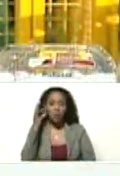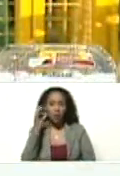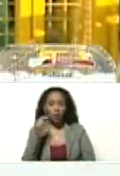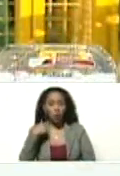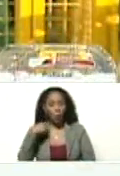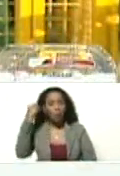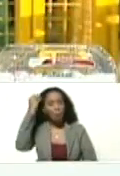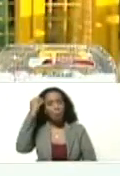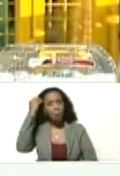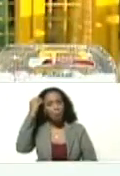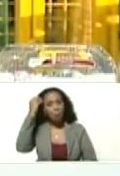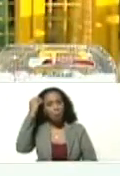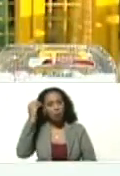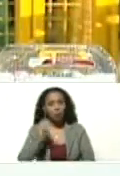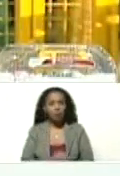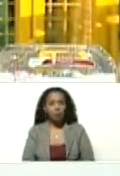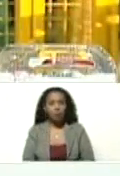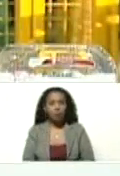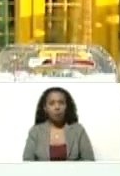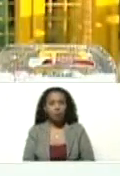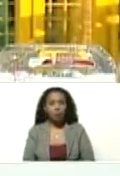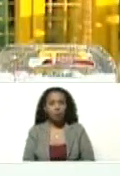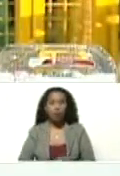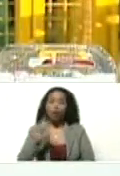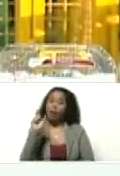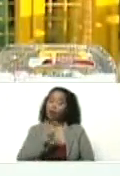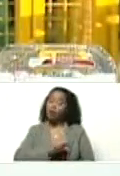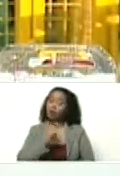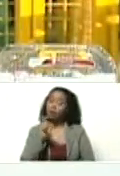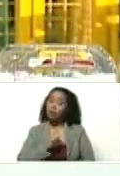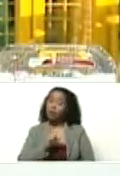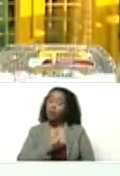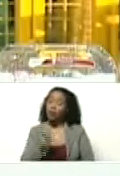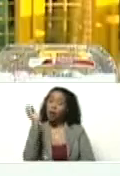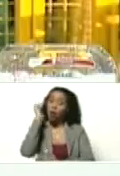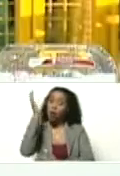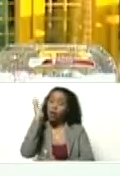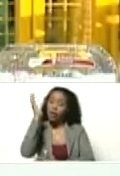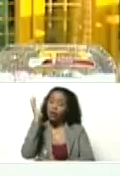pensando la necesidad del Congreso.